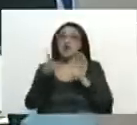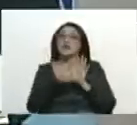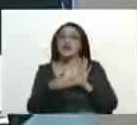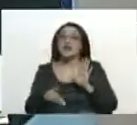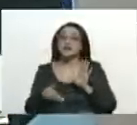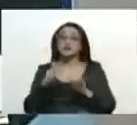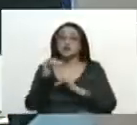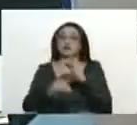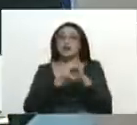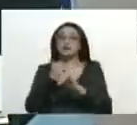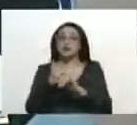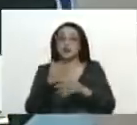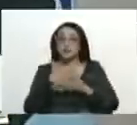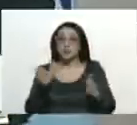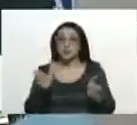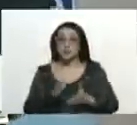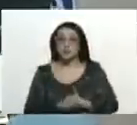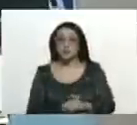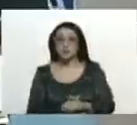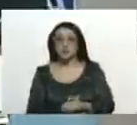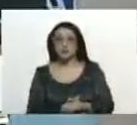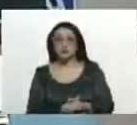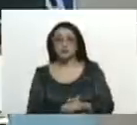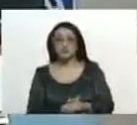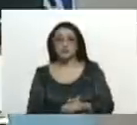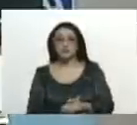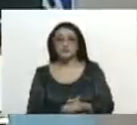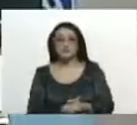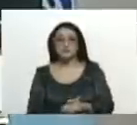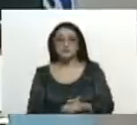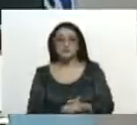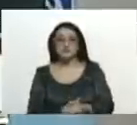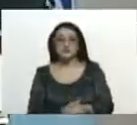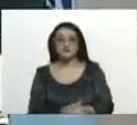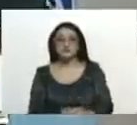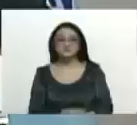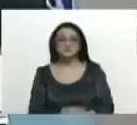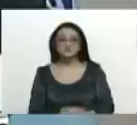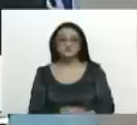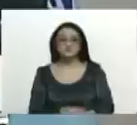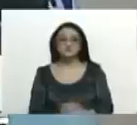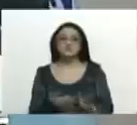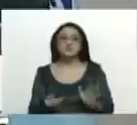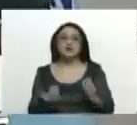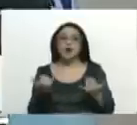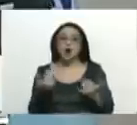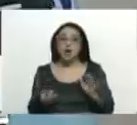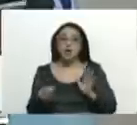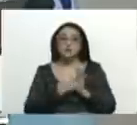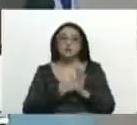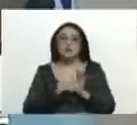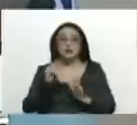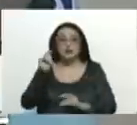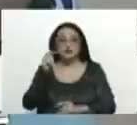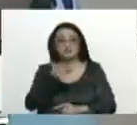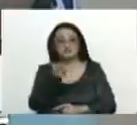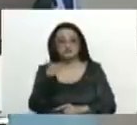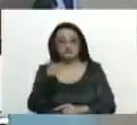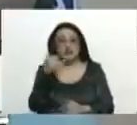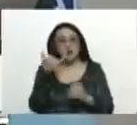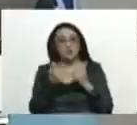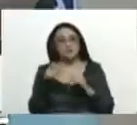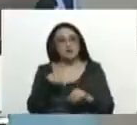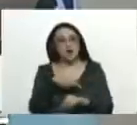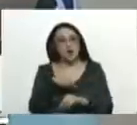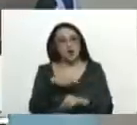público en tal sentido quiero volver a recordar que en las últimas